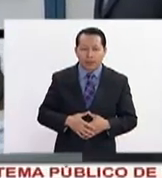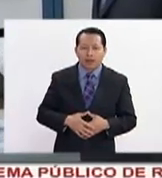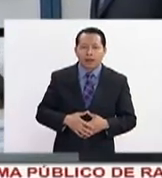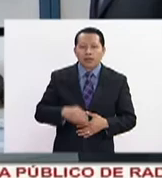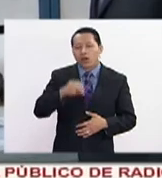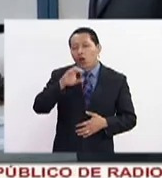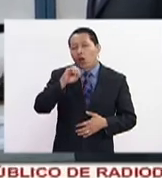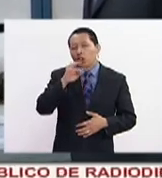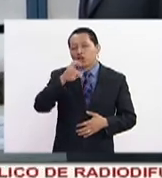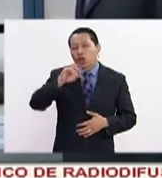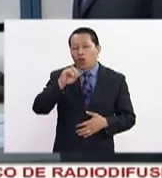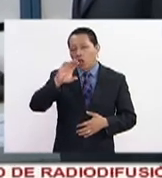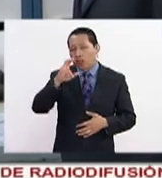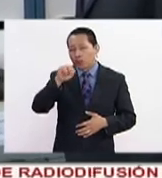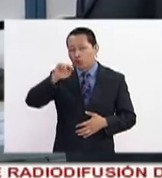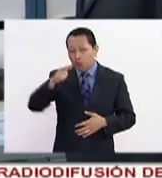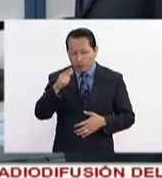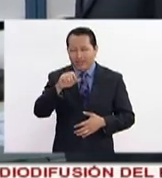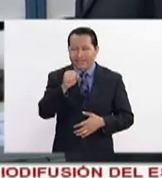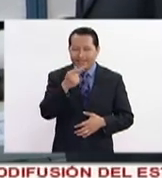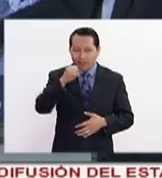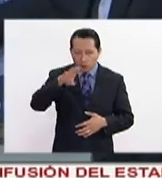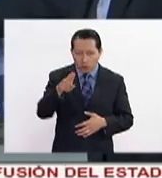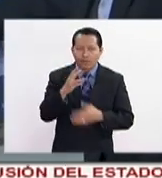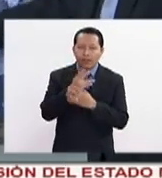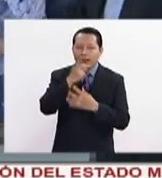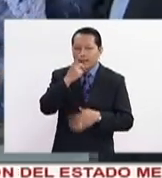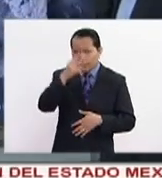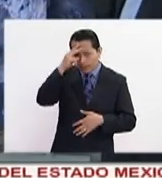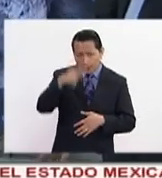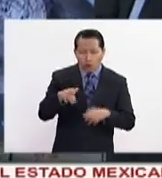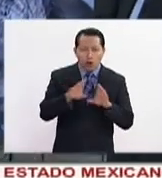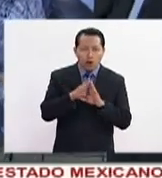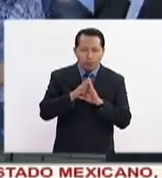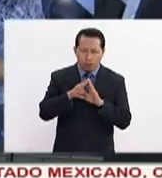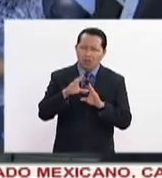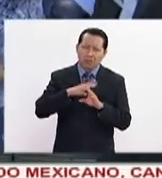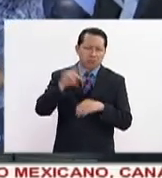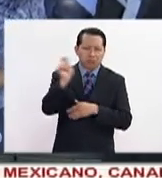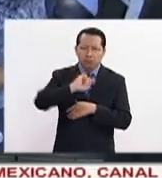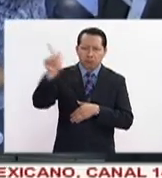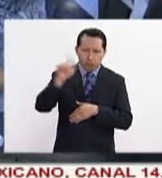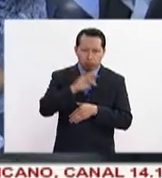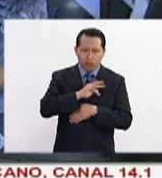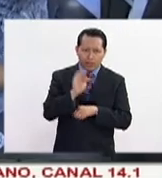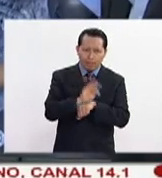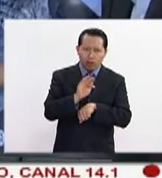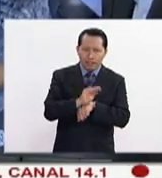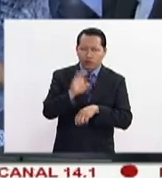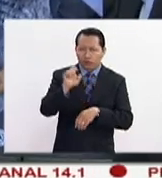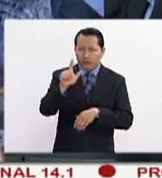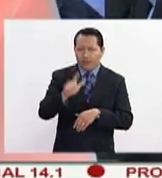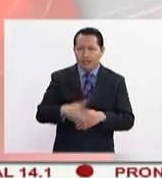Miguel Ángel Osorio Chong, secretario de Gobernación, afirmó que México ha destacado a nivel mundial en materia de protección